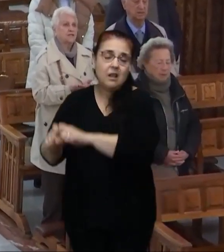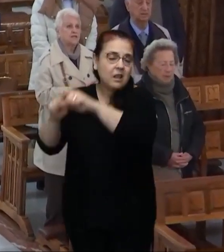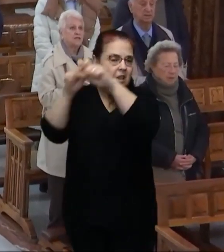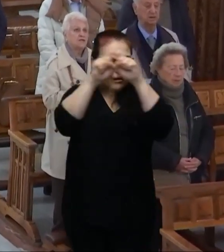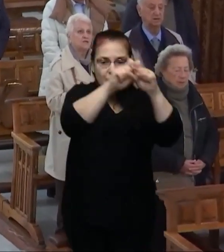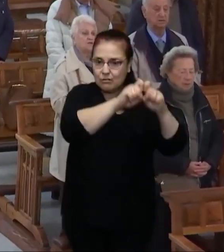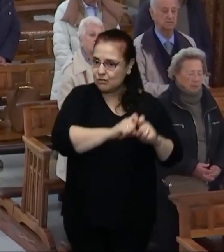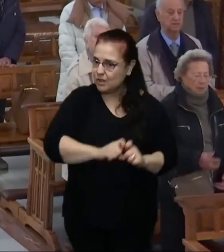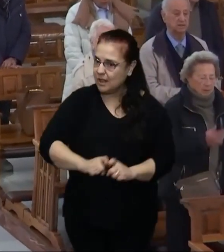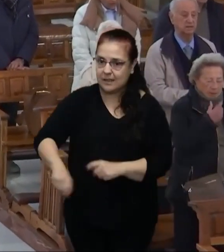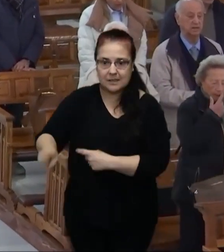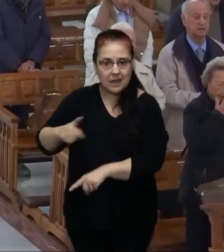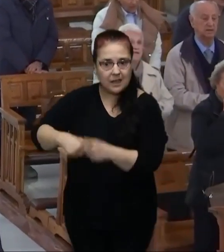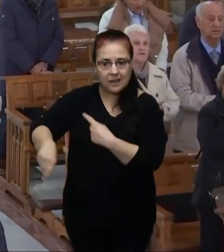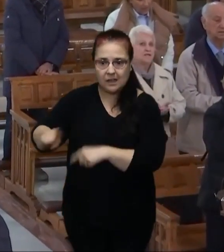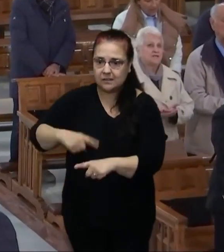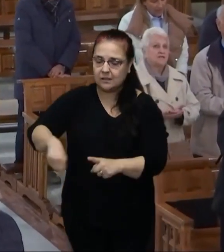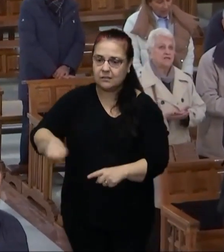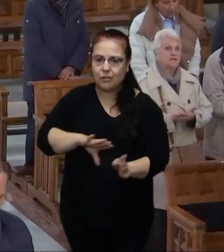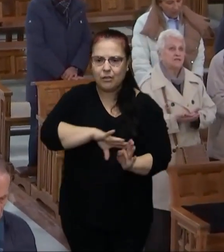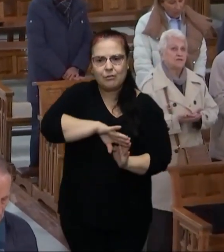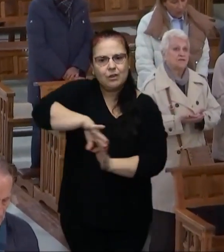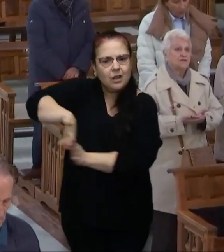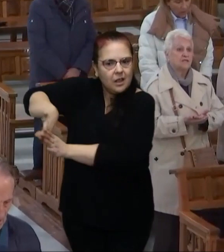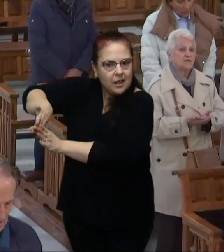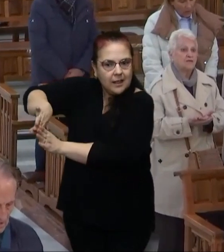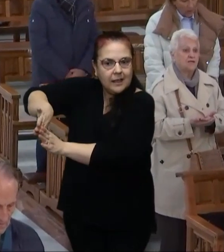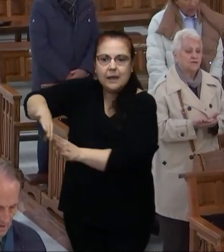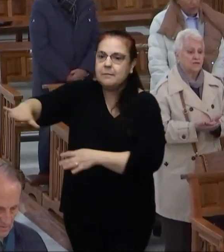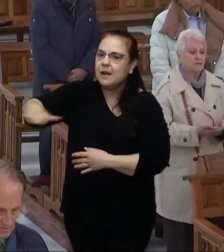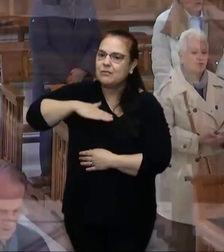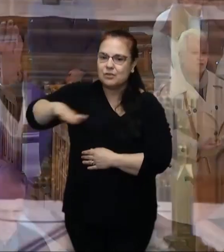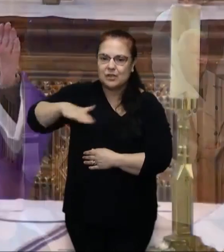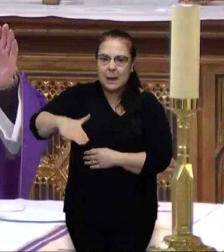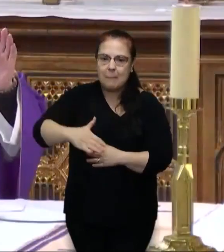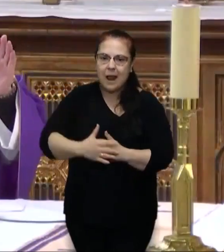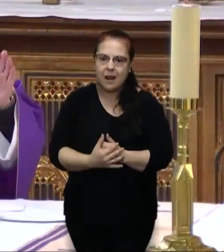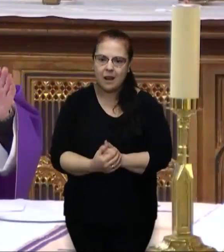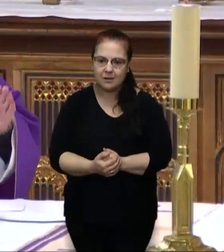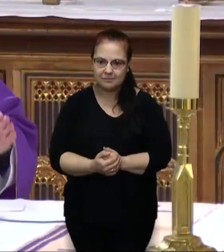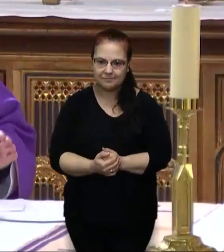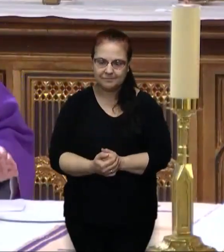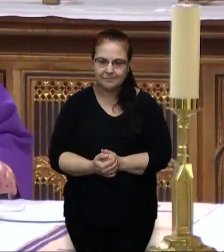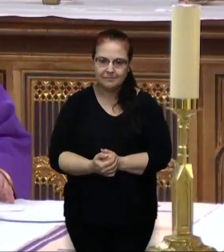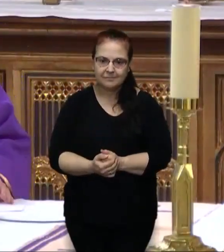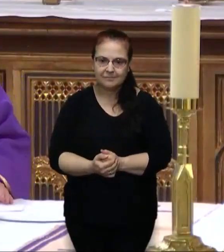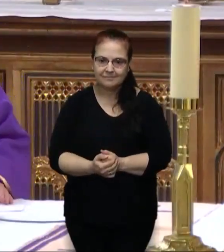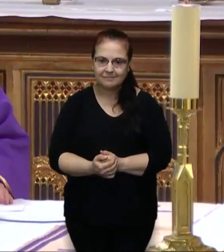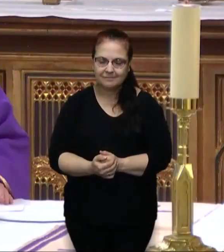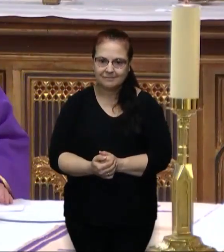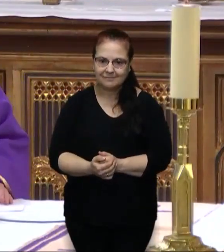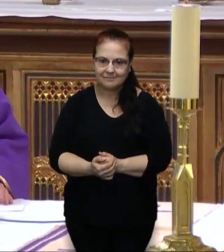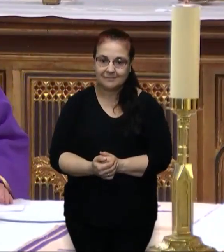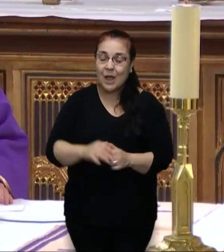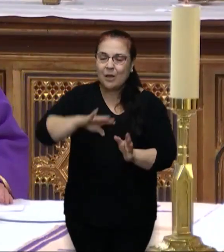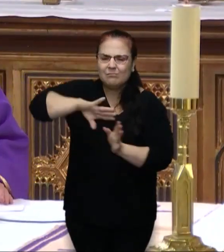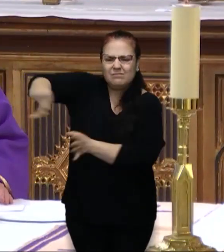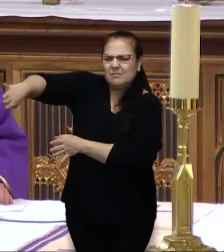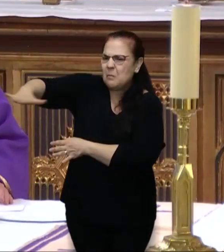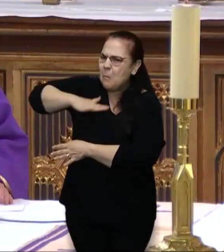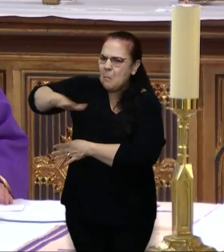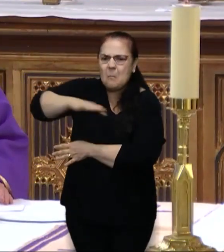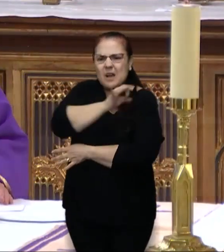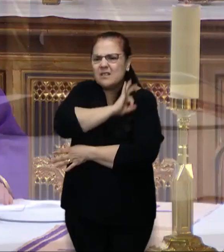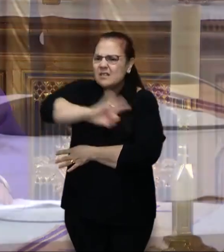ofenden. No nos dejes caer en la tentación y líbranos del mal. Líbranos de todos